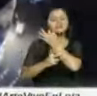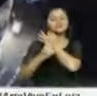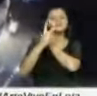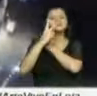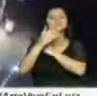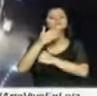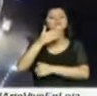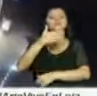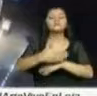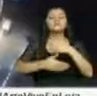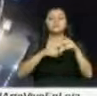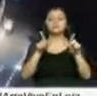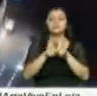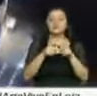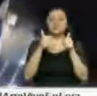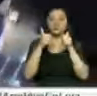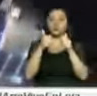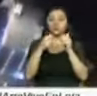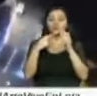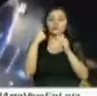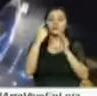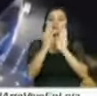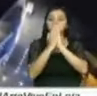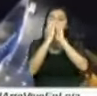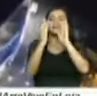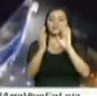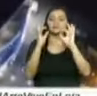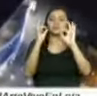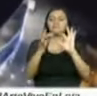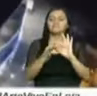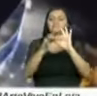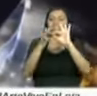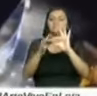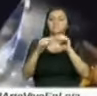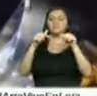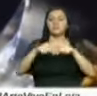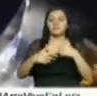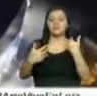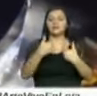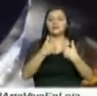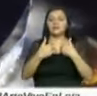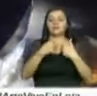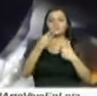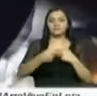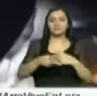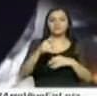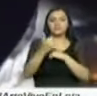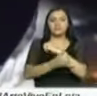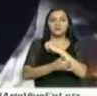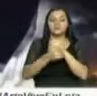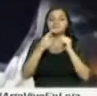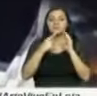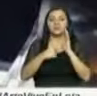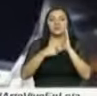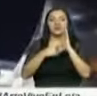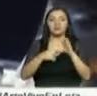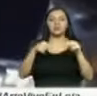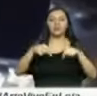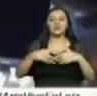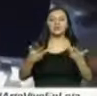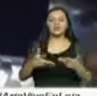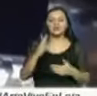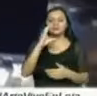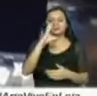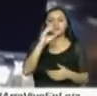generado una buena parte de lo más representativo del arte del país. Por ejemplo, tenemos a